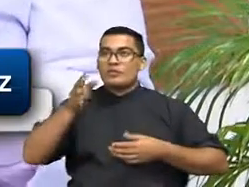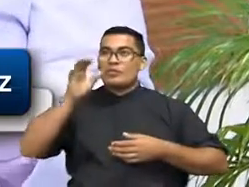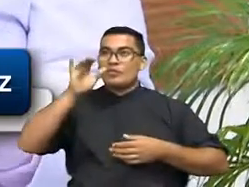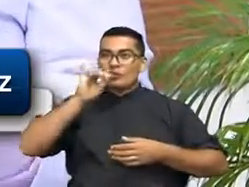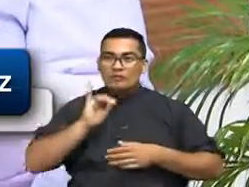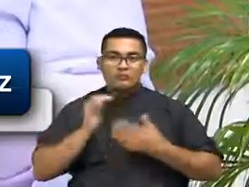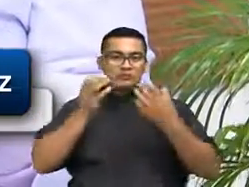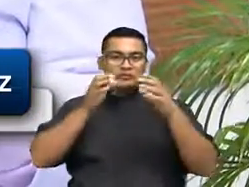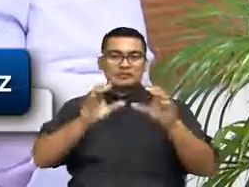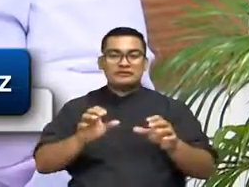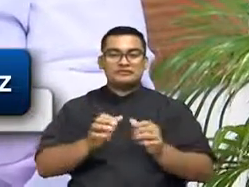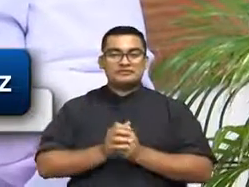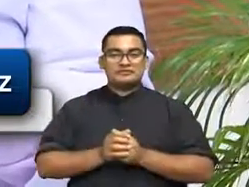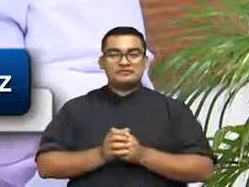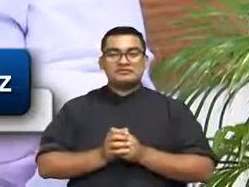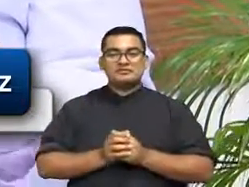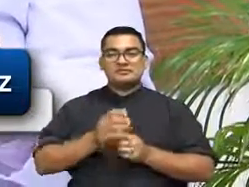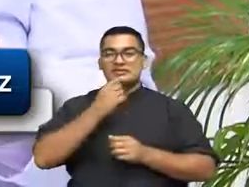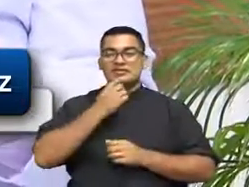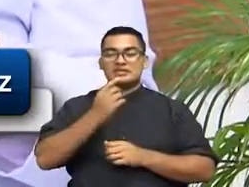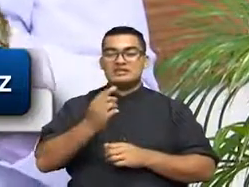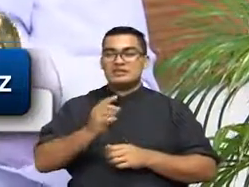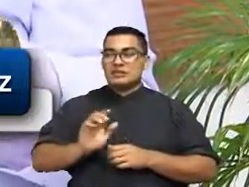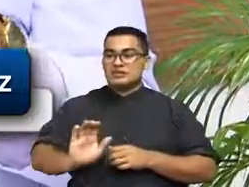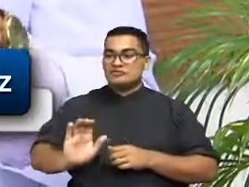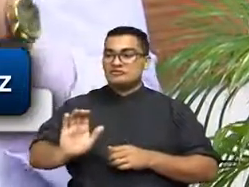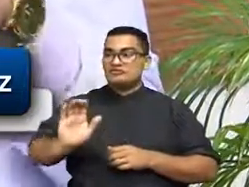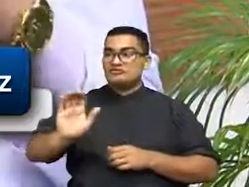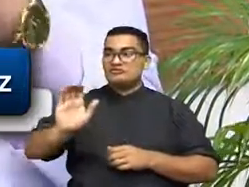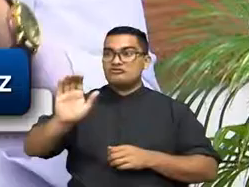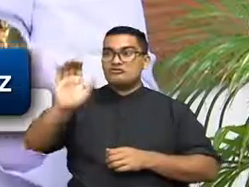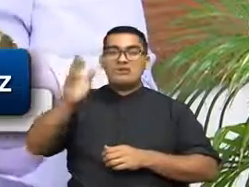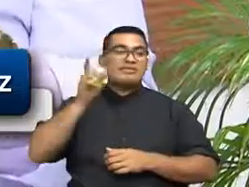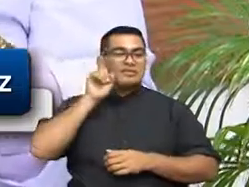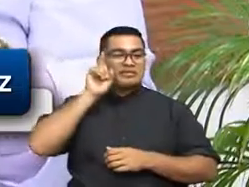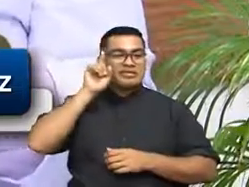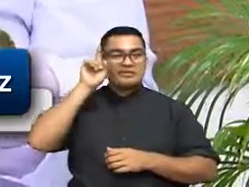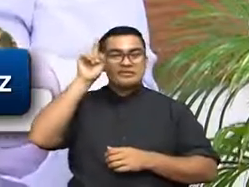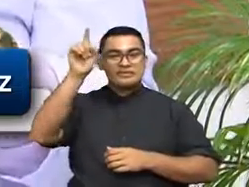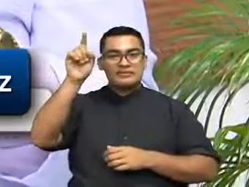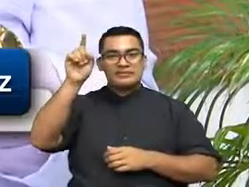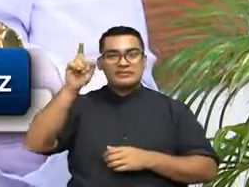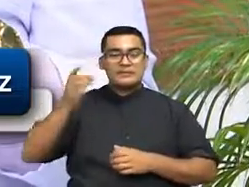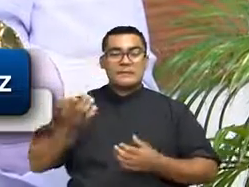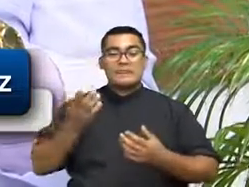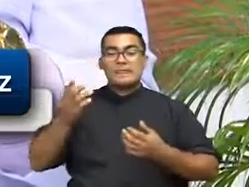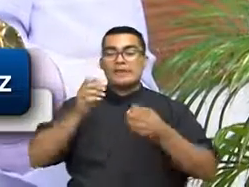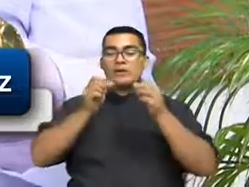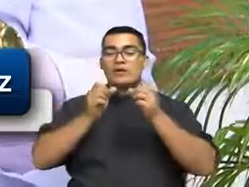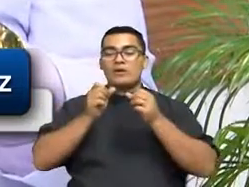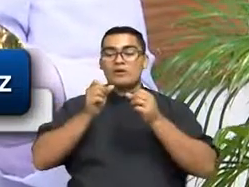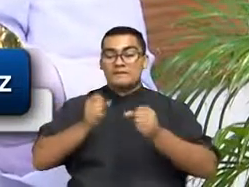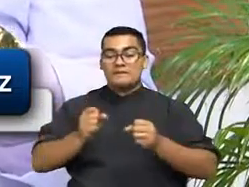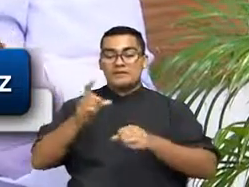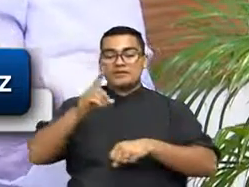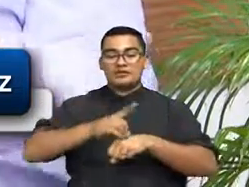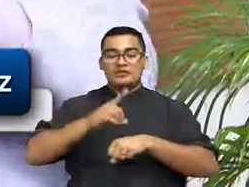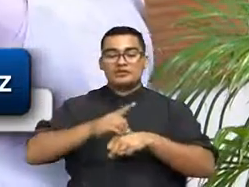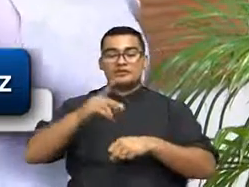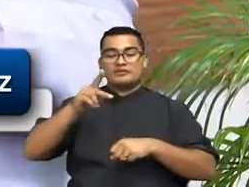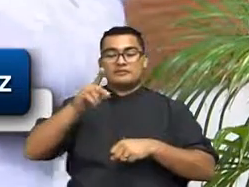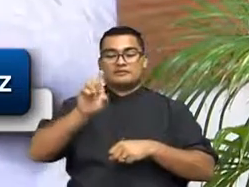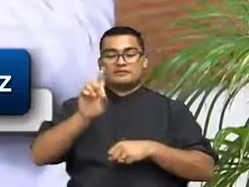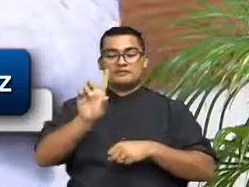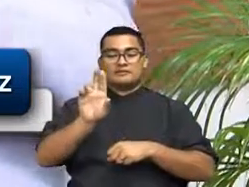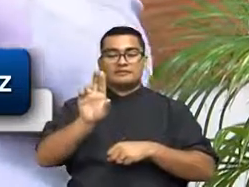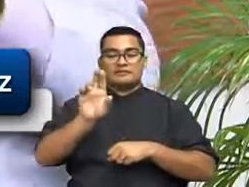importante, es el control de crecimiento y desarrollo. En ese momento el pediatra te va dando la pauta de los alimentos que vos tenés que irle dando al niño